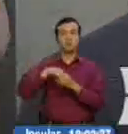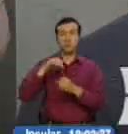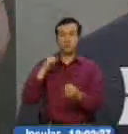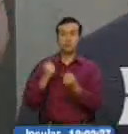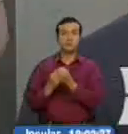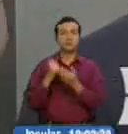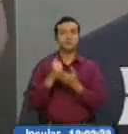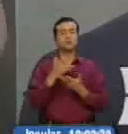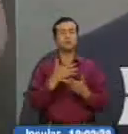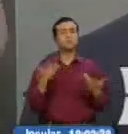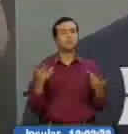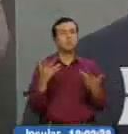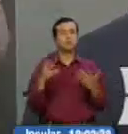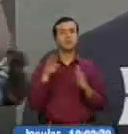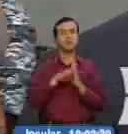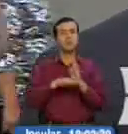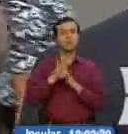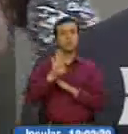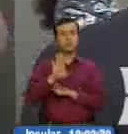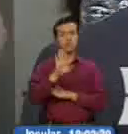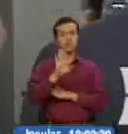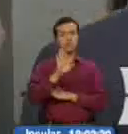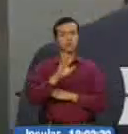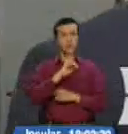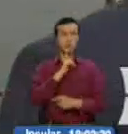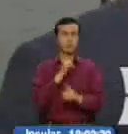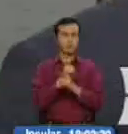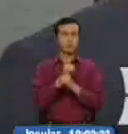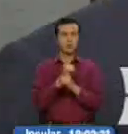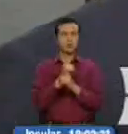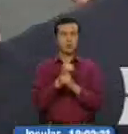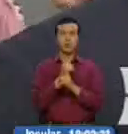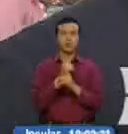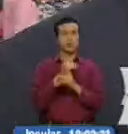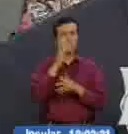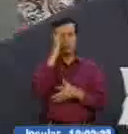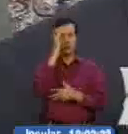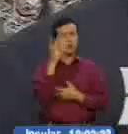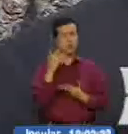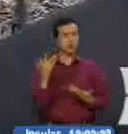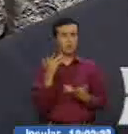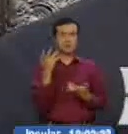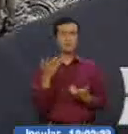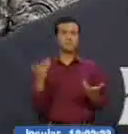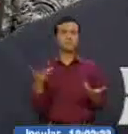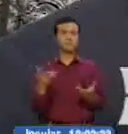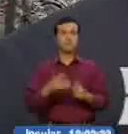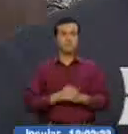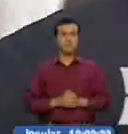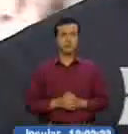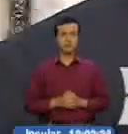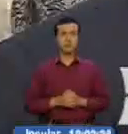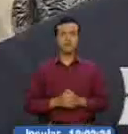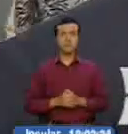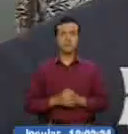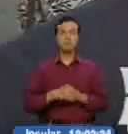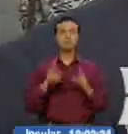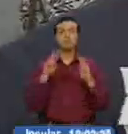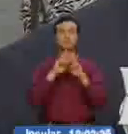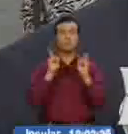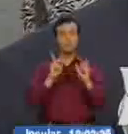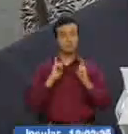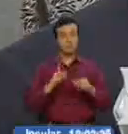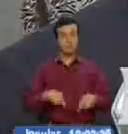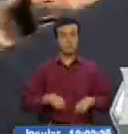tributariamente con una disminución en su carga impositiva. Con esto se pretende tener dentro del sistema de